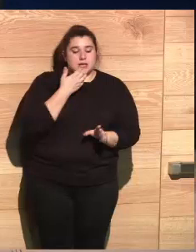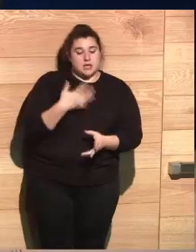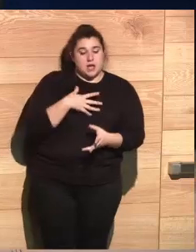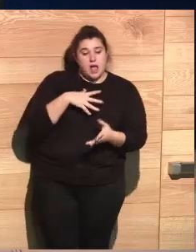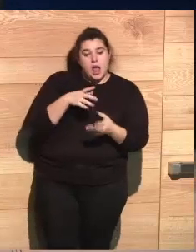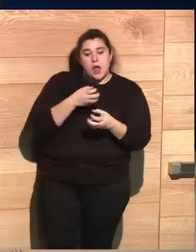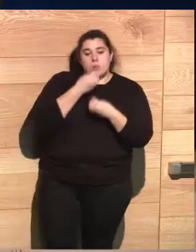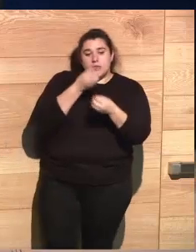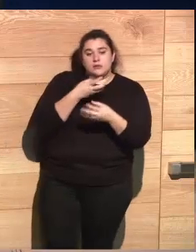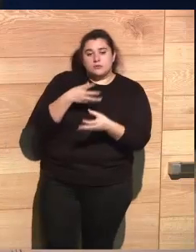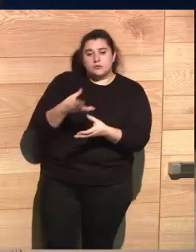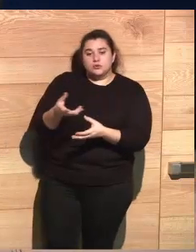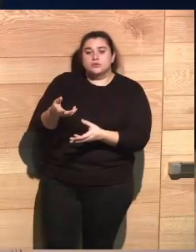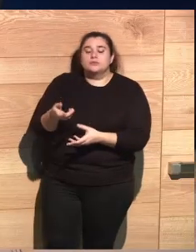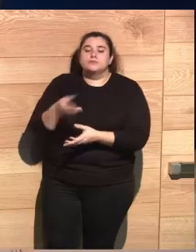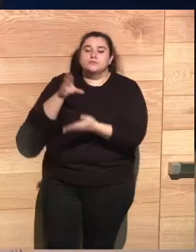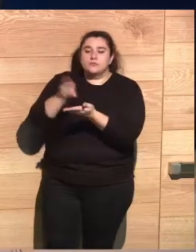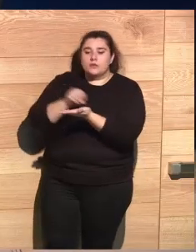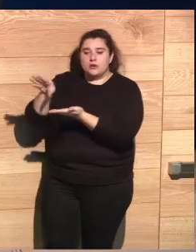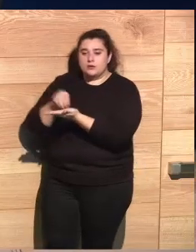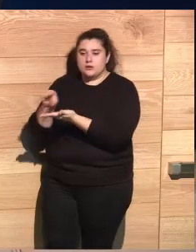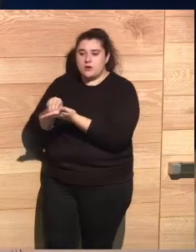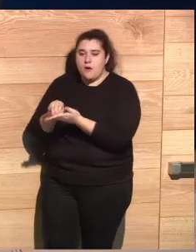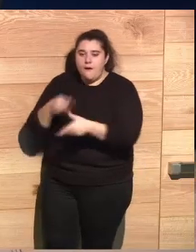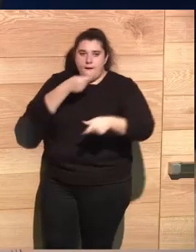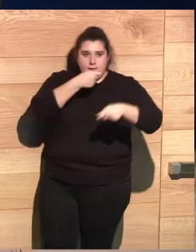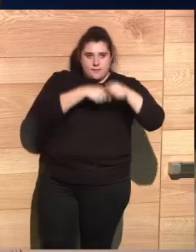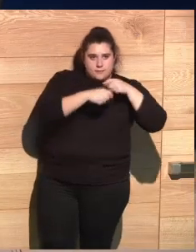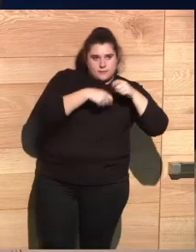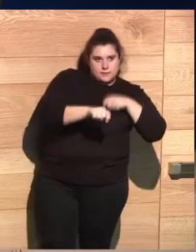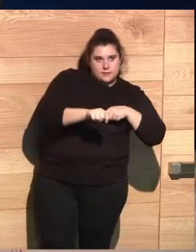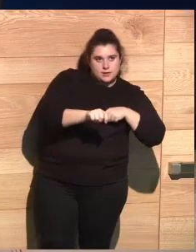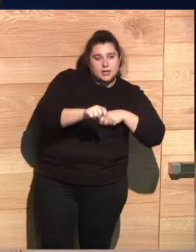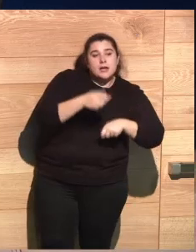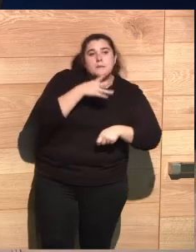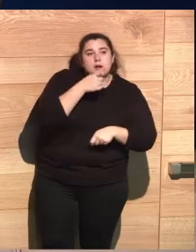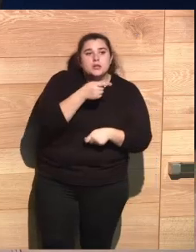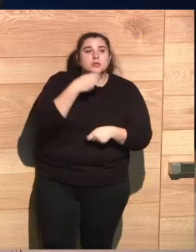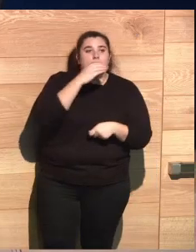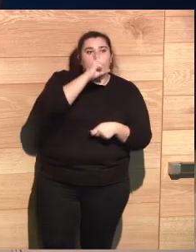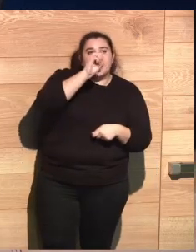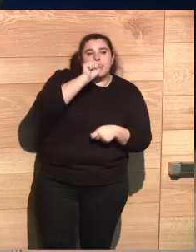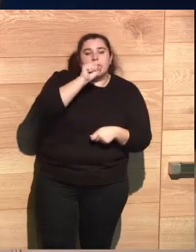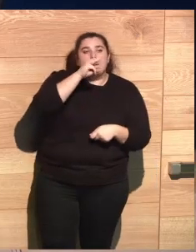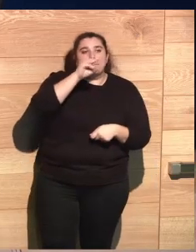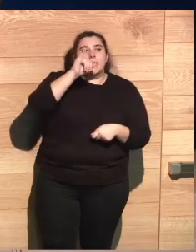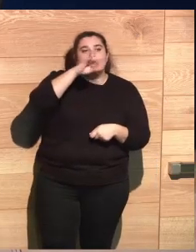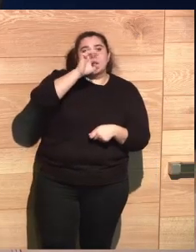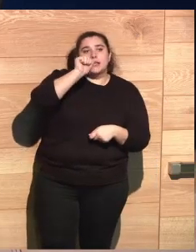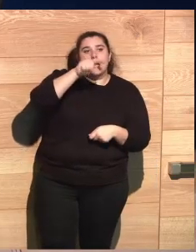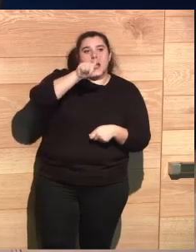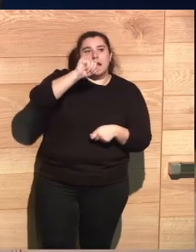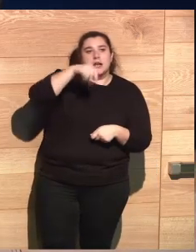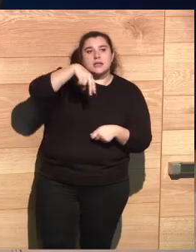extraer datos y no los comercializas, entonces es que no has entendido el capitalismo. Yo creo que el capitalismo está equivocado, pero si